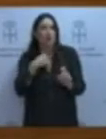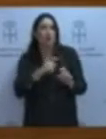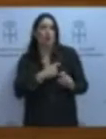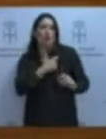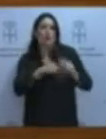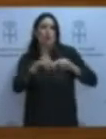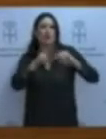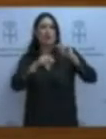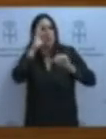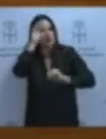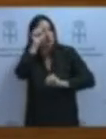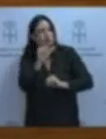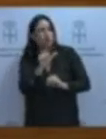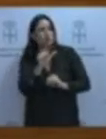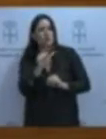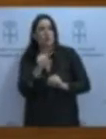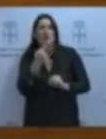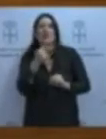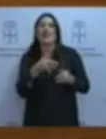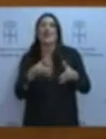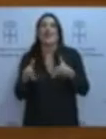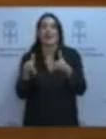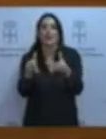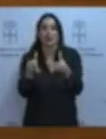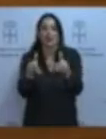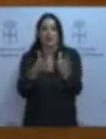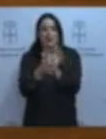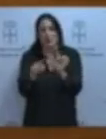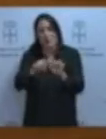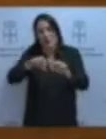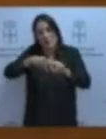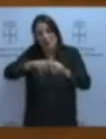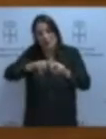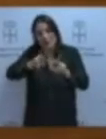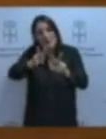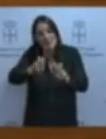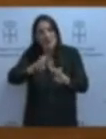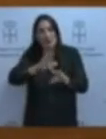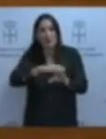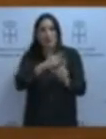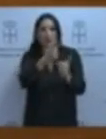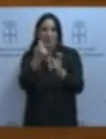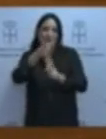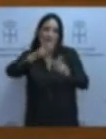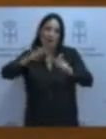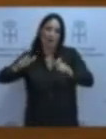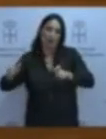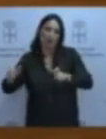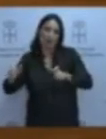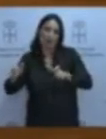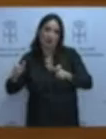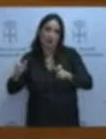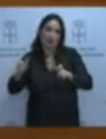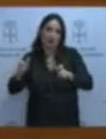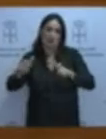Infraestructuras. Cuando hablamos de carreteras, estamos hablando de una herramienta que sirve para cubrir la necesidad de las personas de moverse en